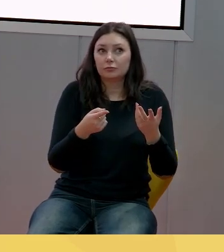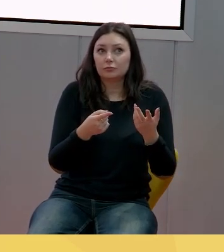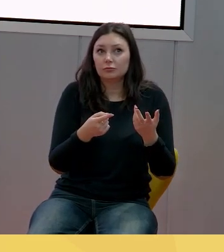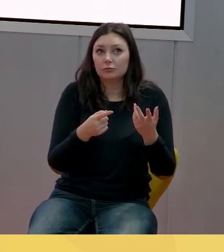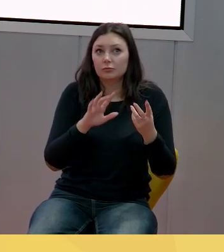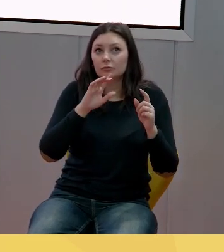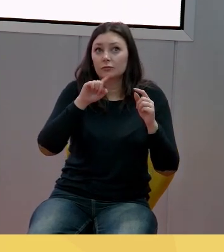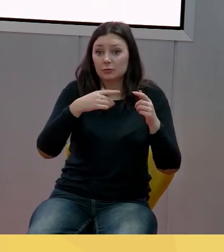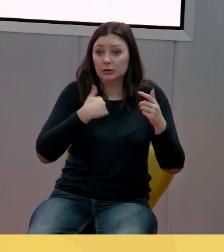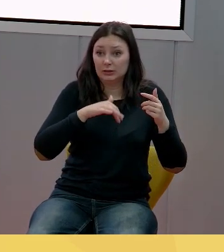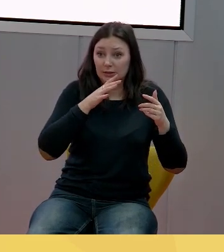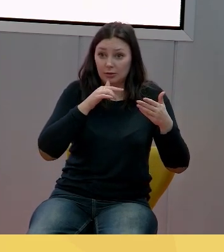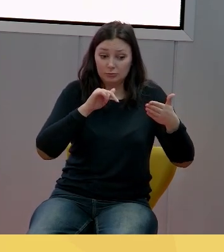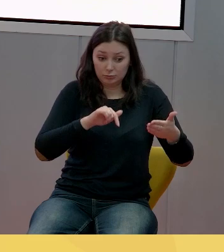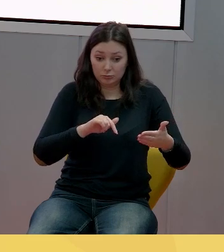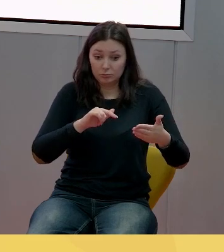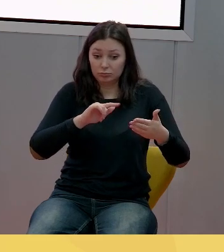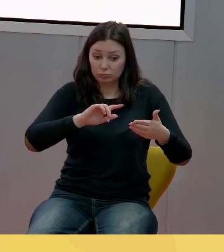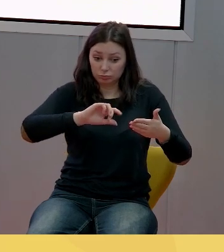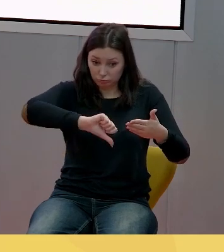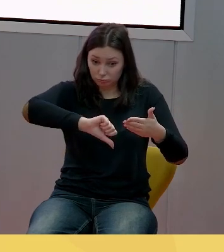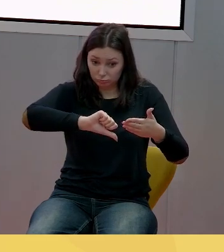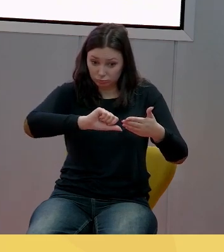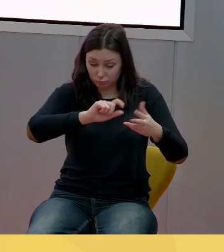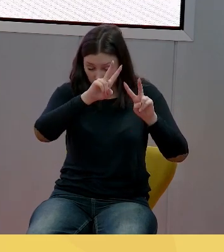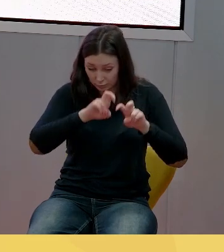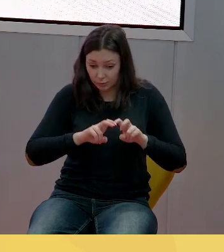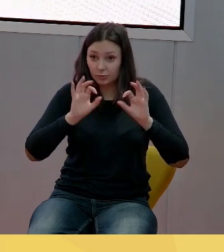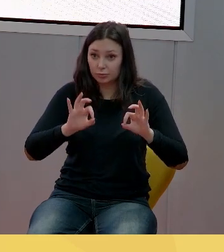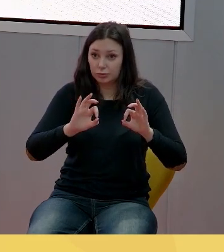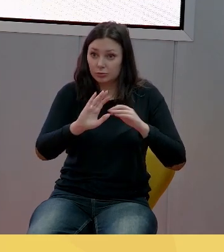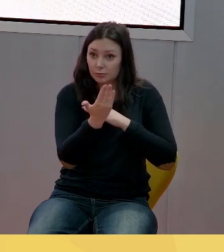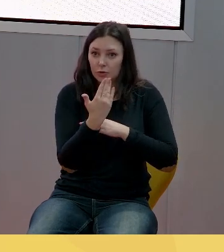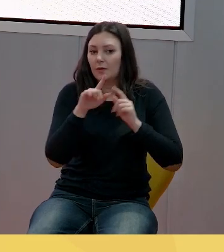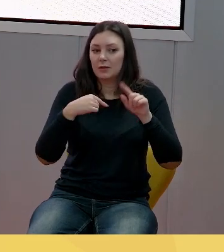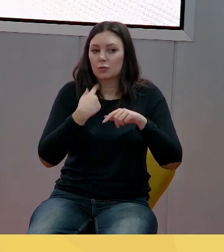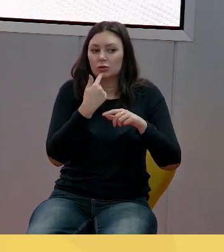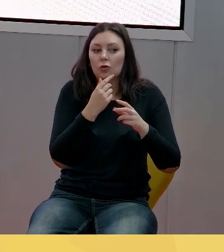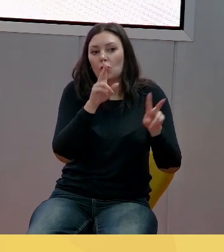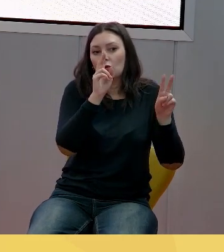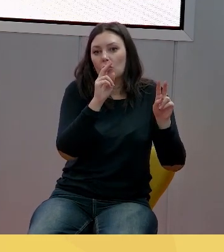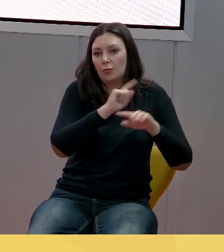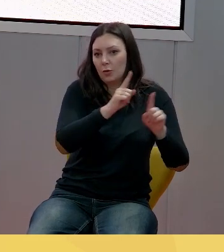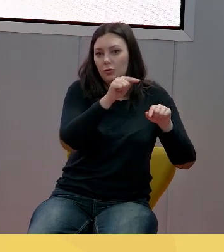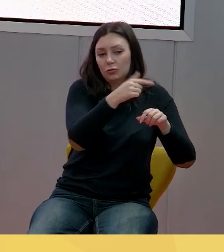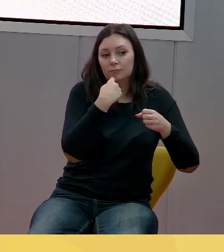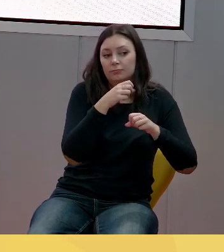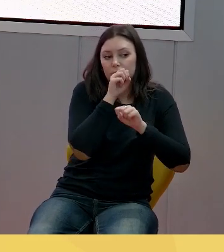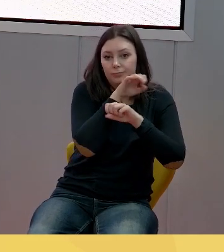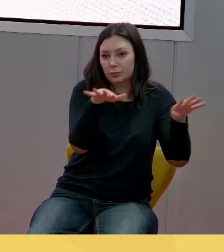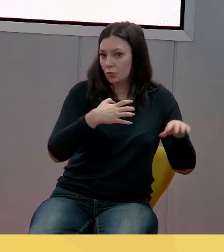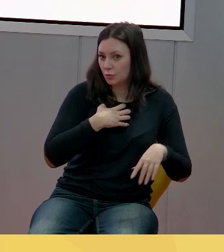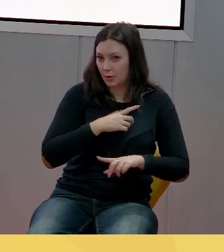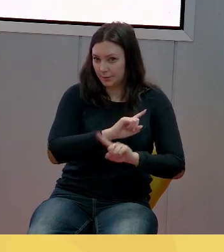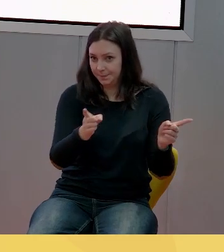resultado, les prohibieron que lo publicaran, que es cuando empezó la revisión CAS, de hecho. O sea que todo el tiempo que ha durado la revisión CAS, estos últimos